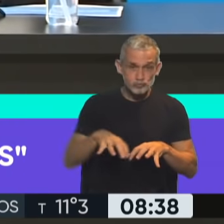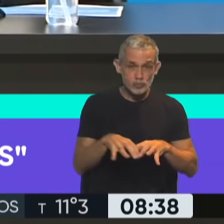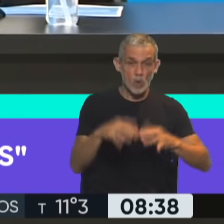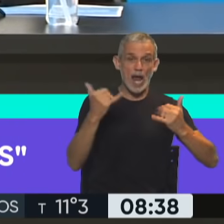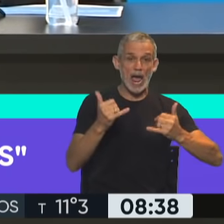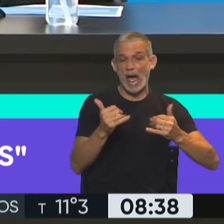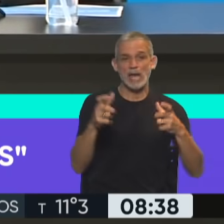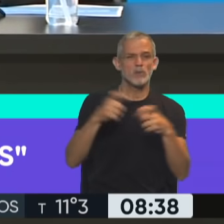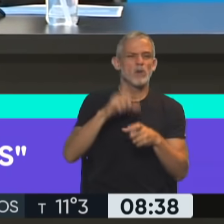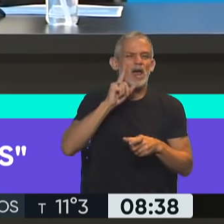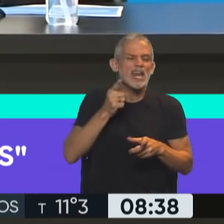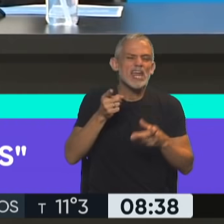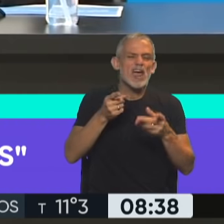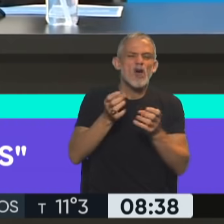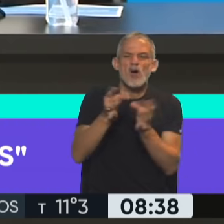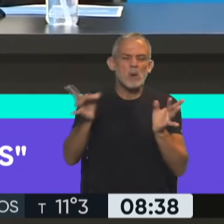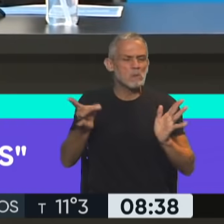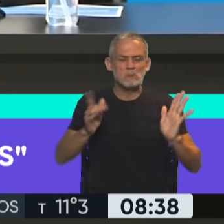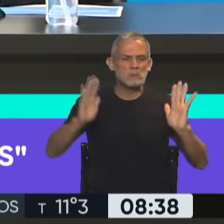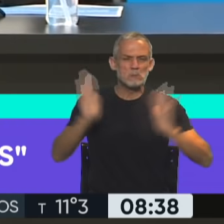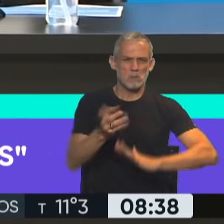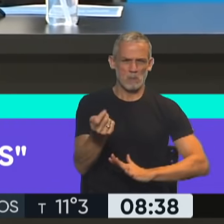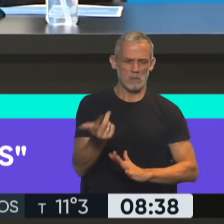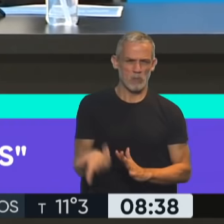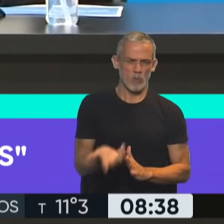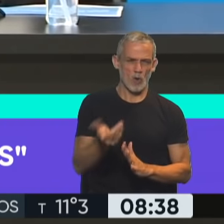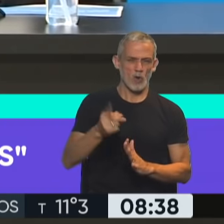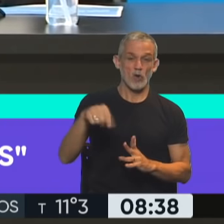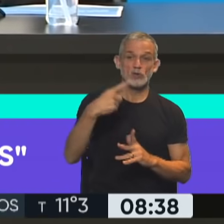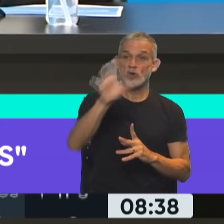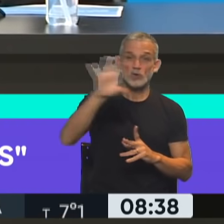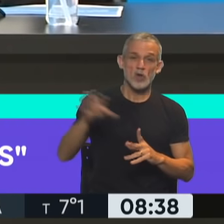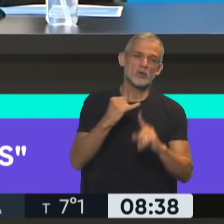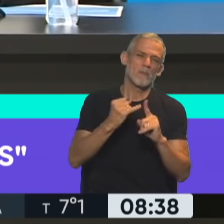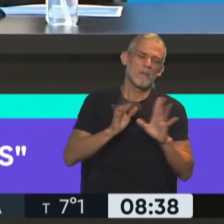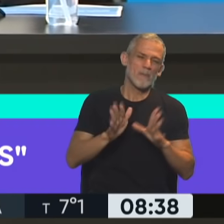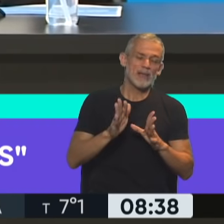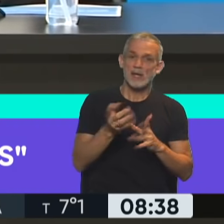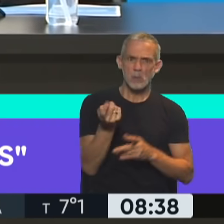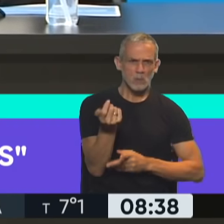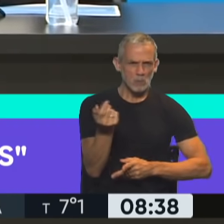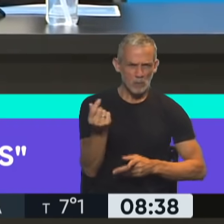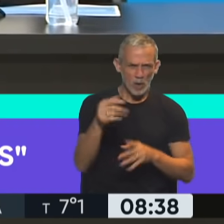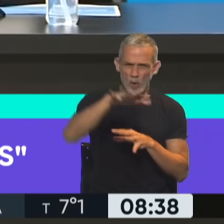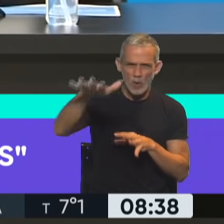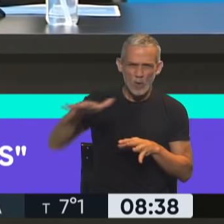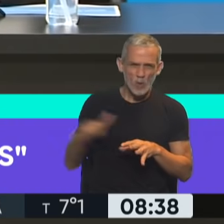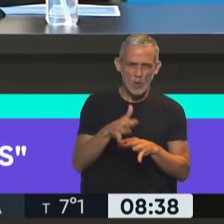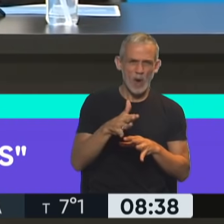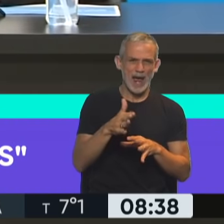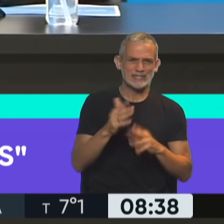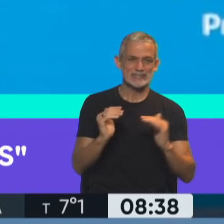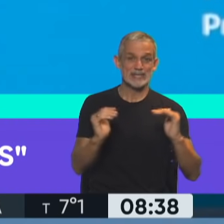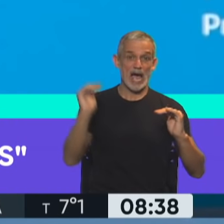en bajo riesgo y el resto están en mediano, con muy pocos departamentos en